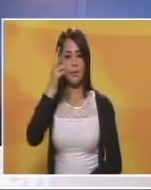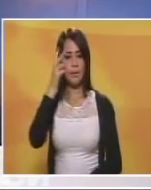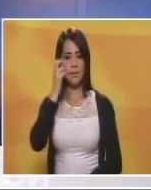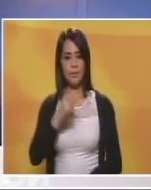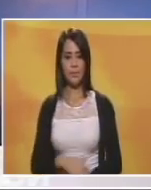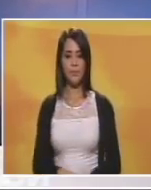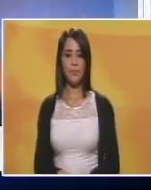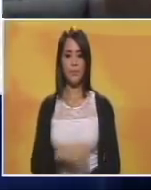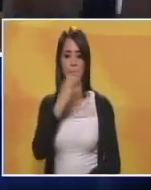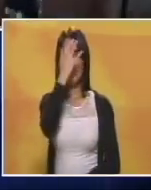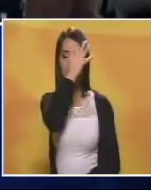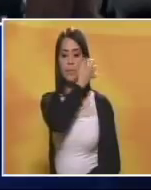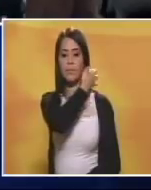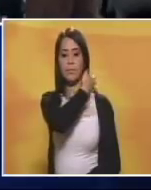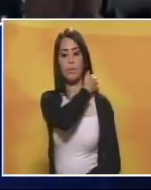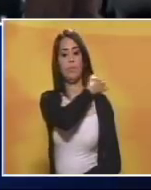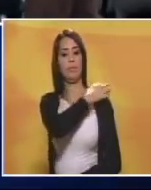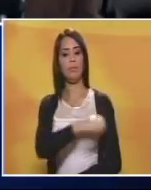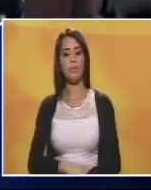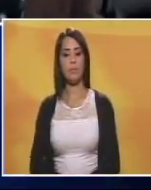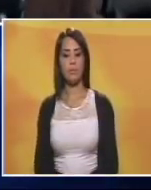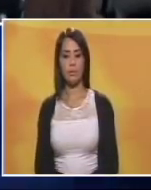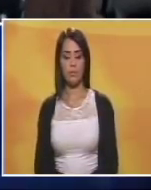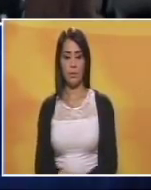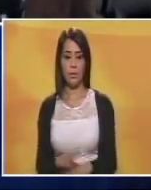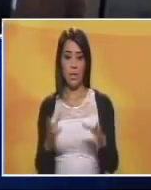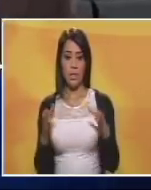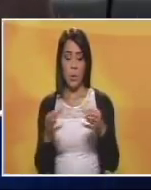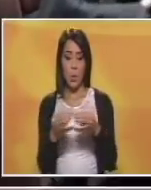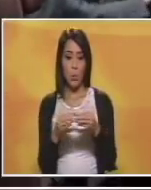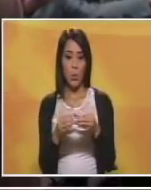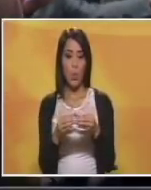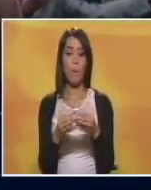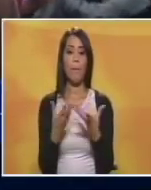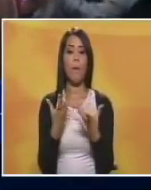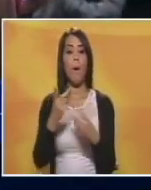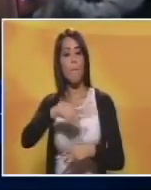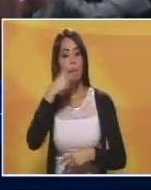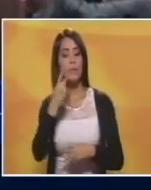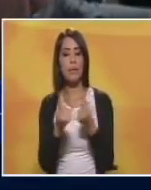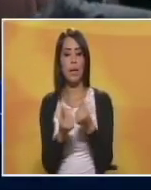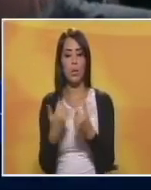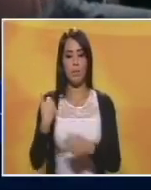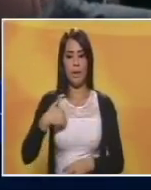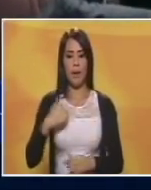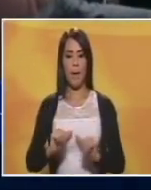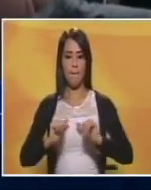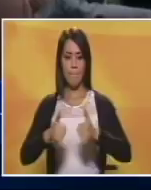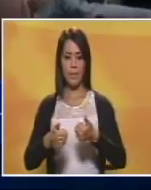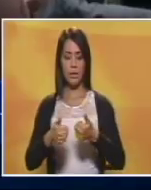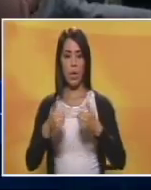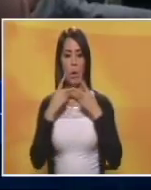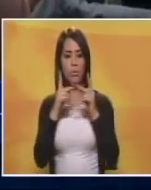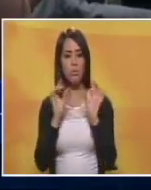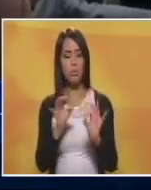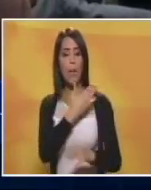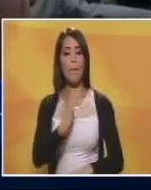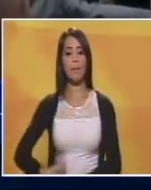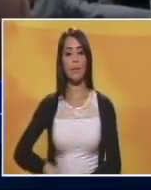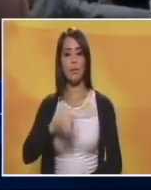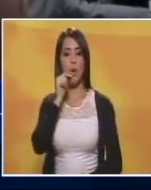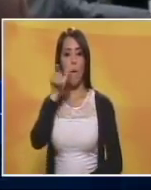escuchamos, Diego. Tensa jornada política y económica en la Argentina. Comenzó con un mensaje del